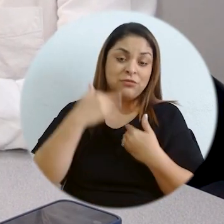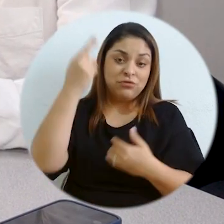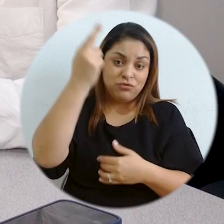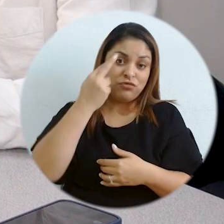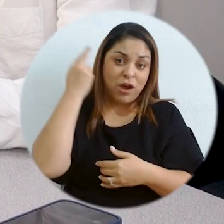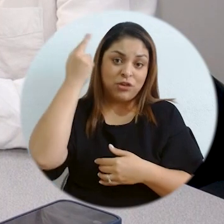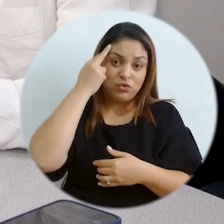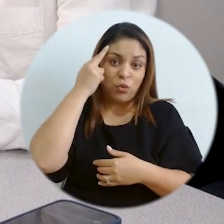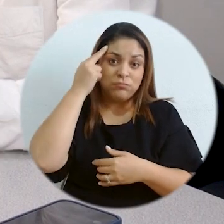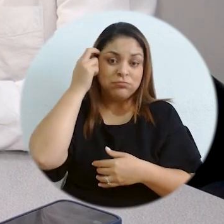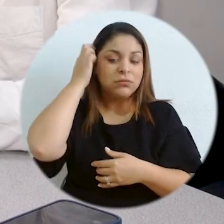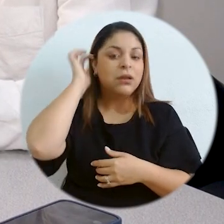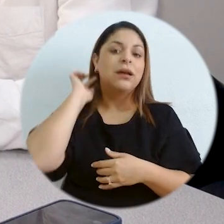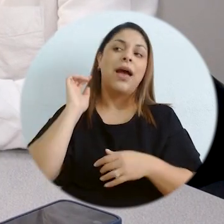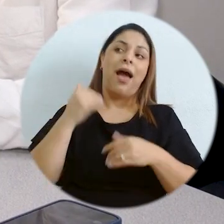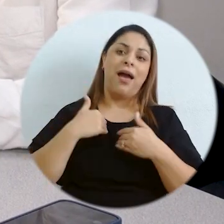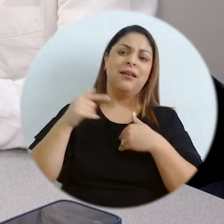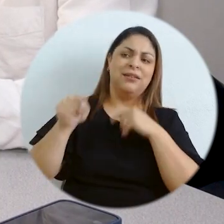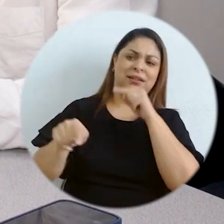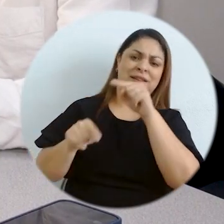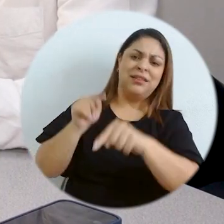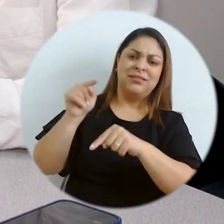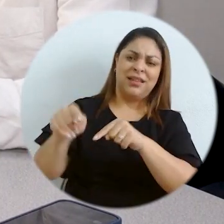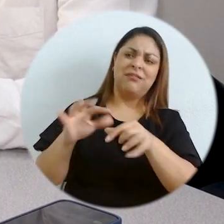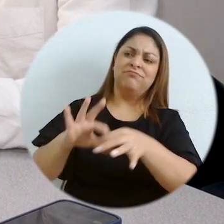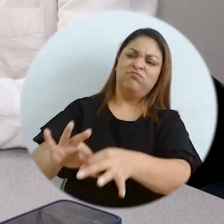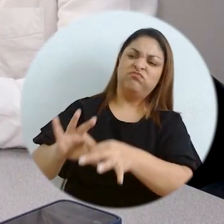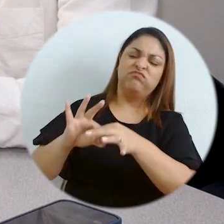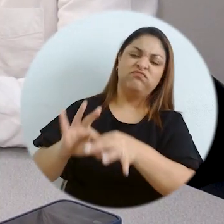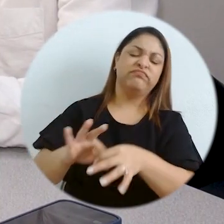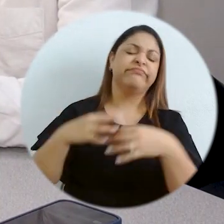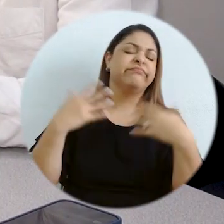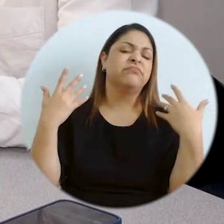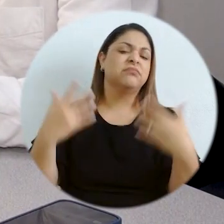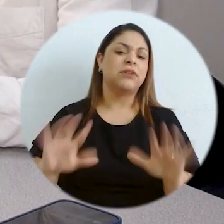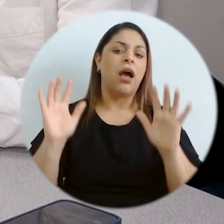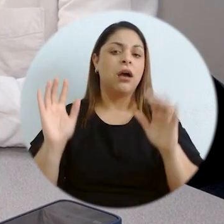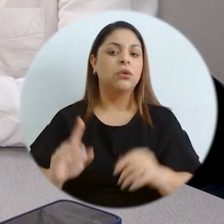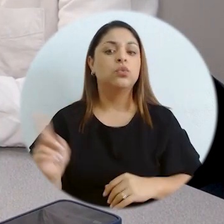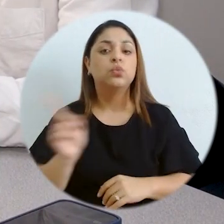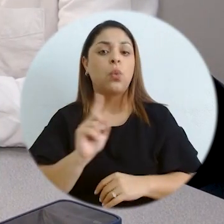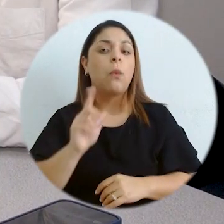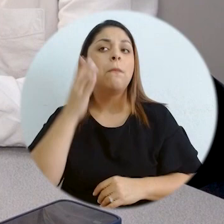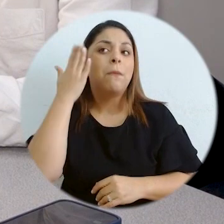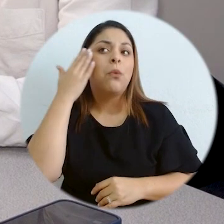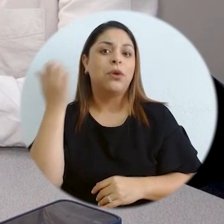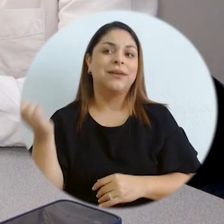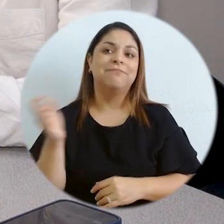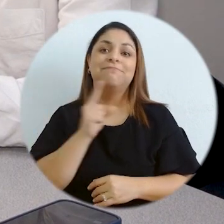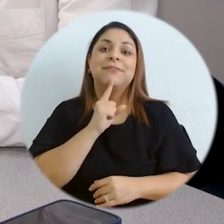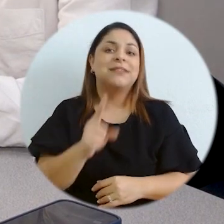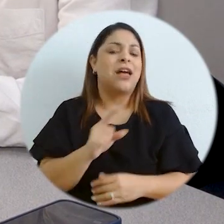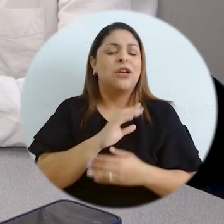verdad, tienes toda la razón, que esa crítica se puede generar, porque al final todo se puede,